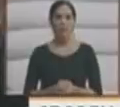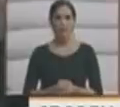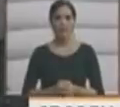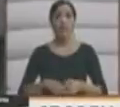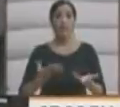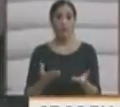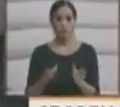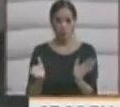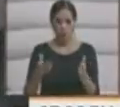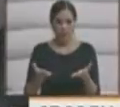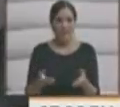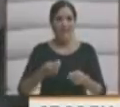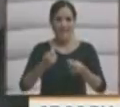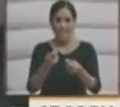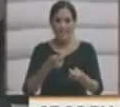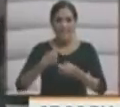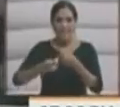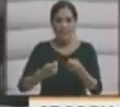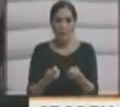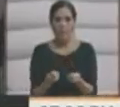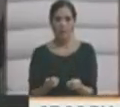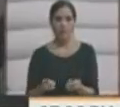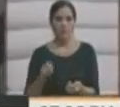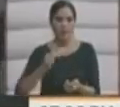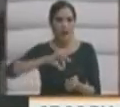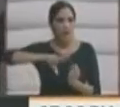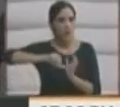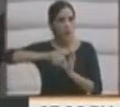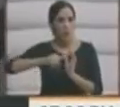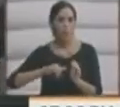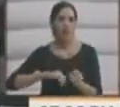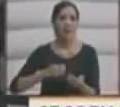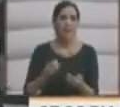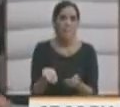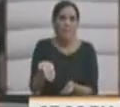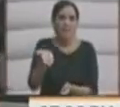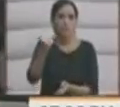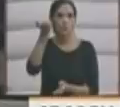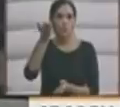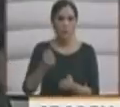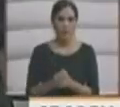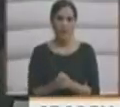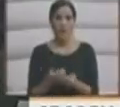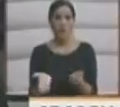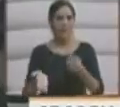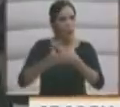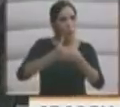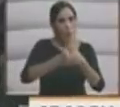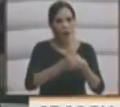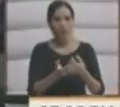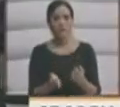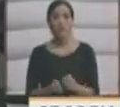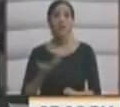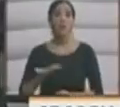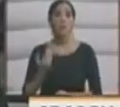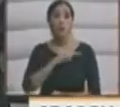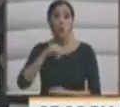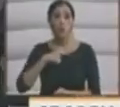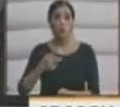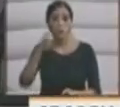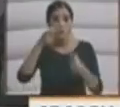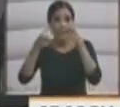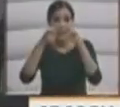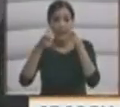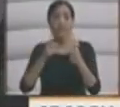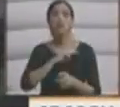tema de la especulación, sobre el tema de aquellos que están acaparando y sobre la importancia de que seamos vigilantes nosotros. No